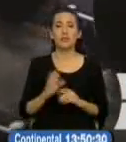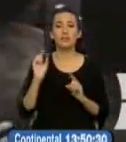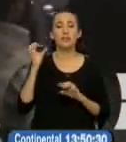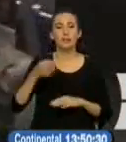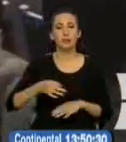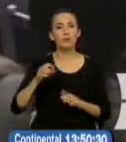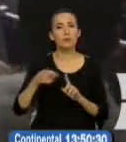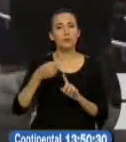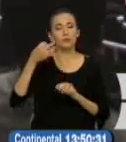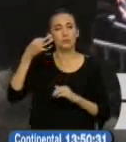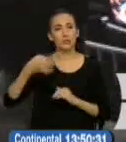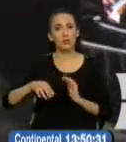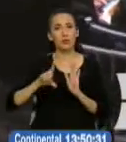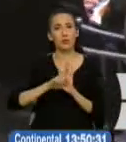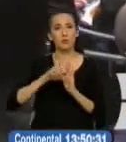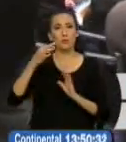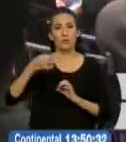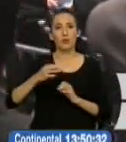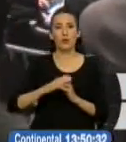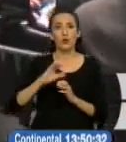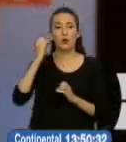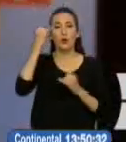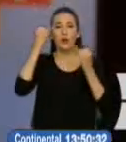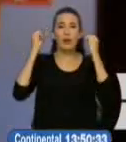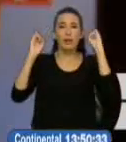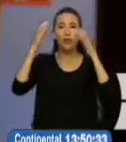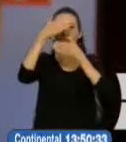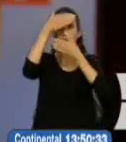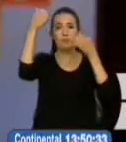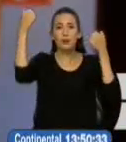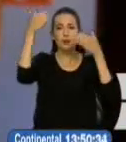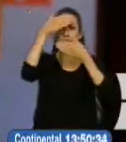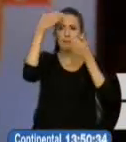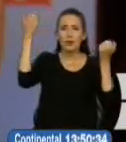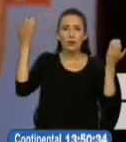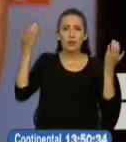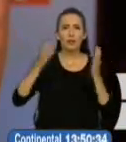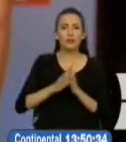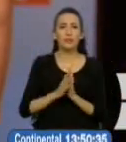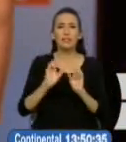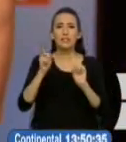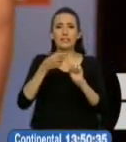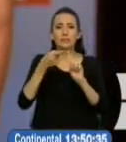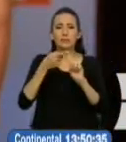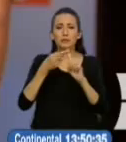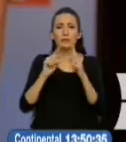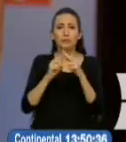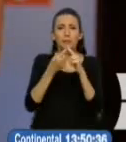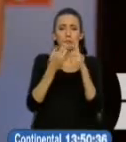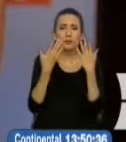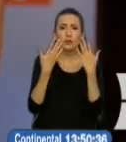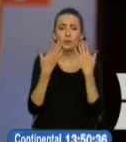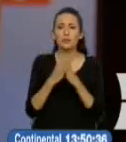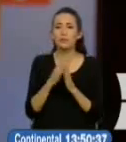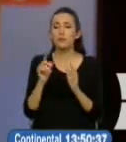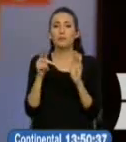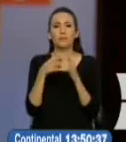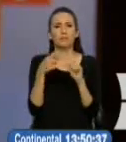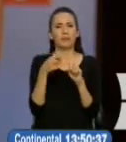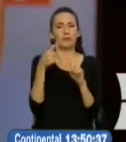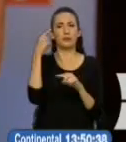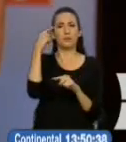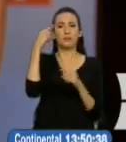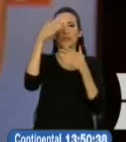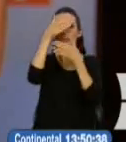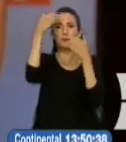estrategia sistemática para posicionar la idea de fraude. Desde un principio, su estrategia fue ganar con el escándalo, lo que no